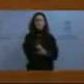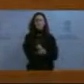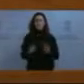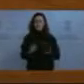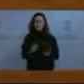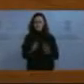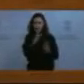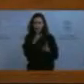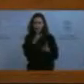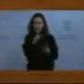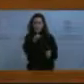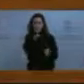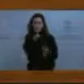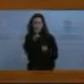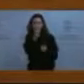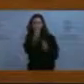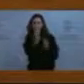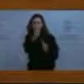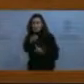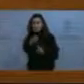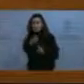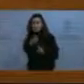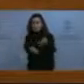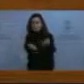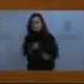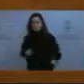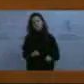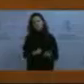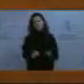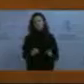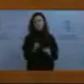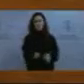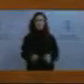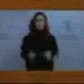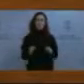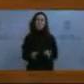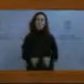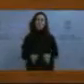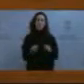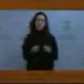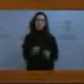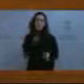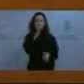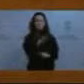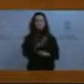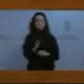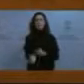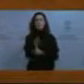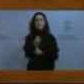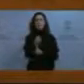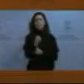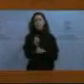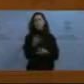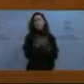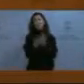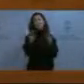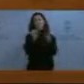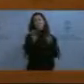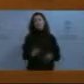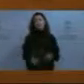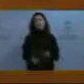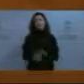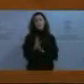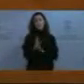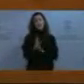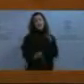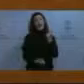de lo que le acabo de decir, esto a día de hoy es insostenible. Insostenible porque esto ya no se lo cree nadie. Es decir, esto es un mantenimiento de un modelo, que hay cosas que habrá que